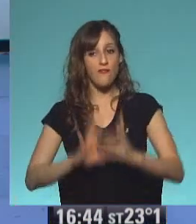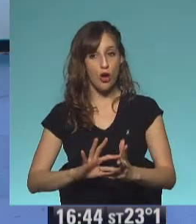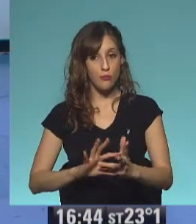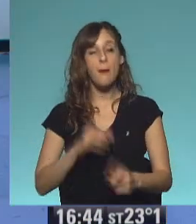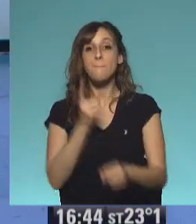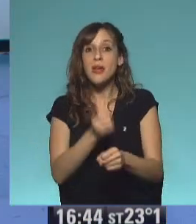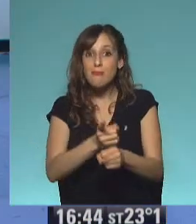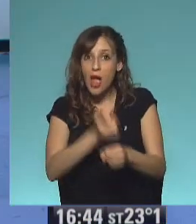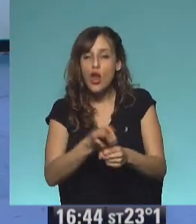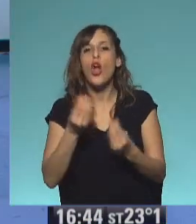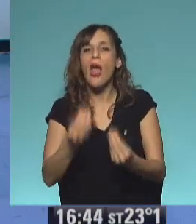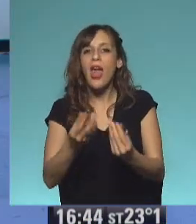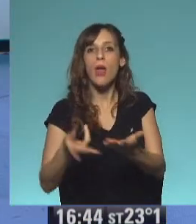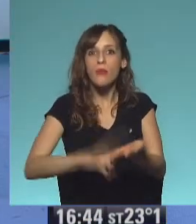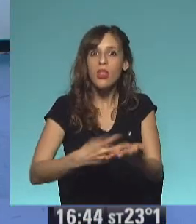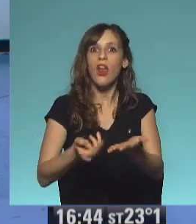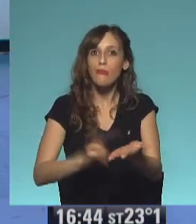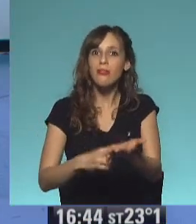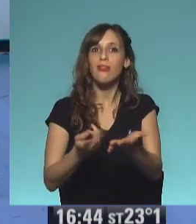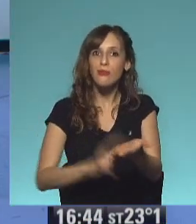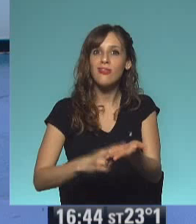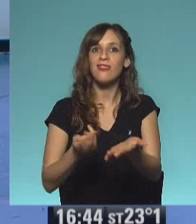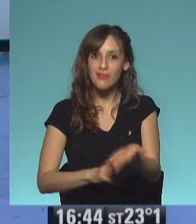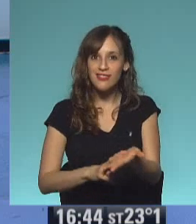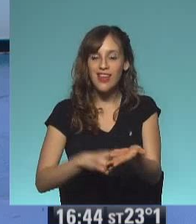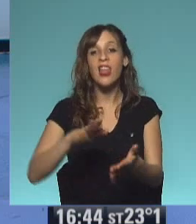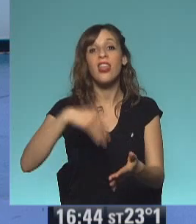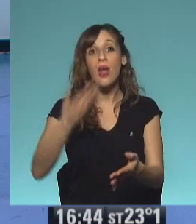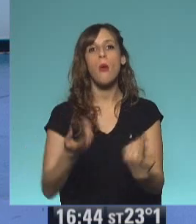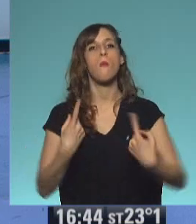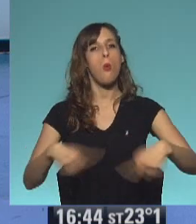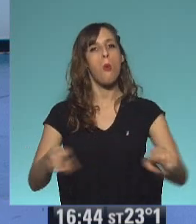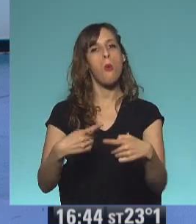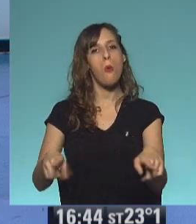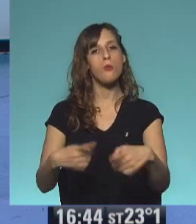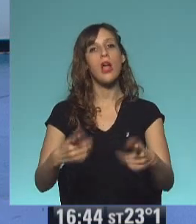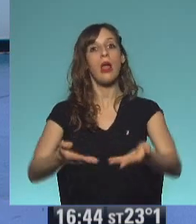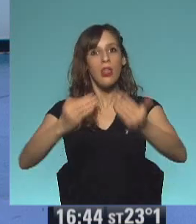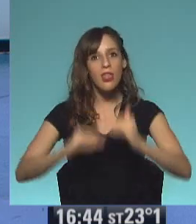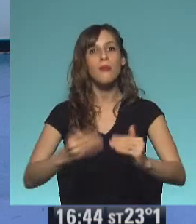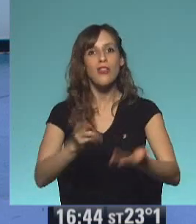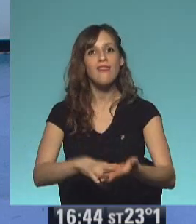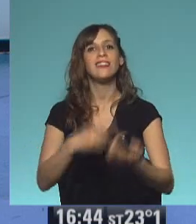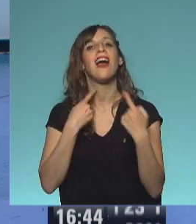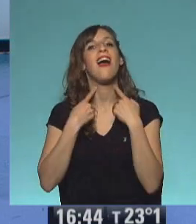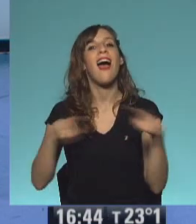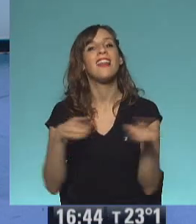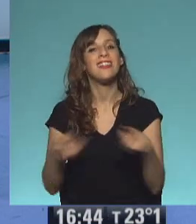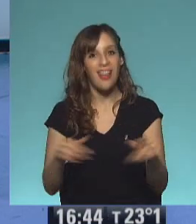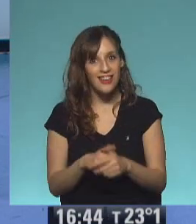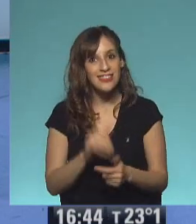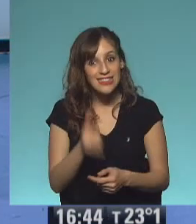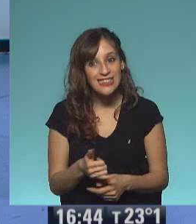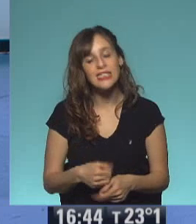con el estribillo tiene dos una estrofa musical otra estrofa y el estribillo también tiene otra particularidad de esta